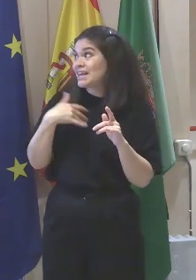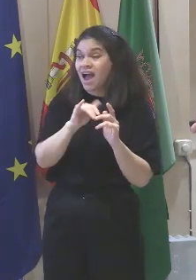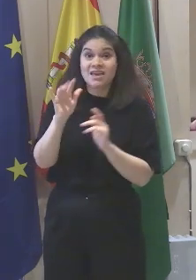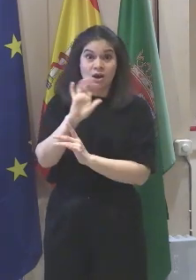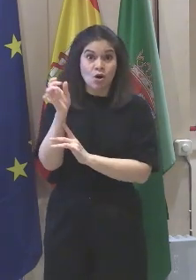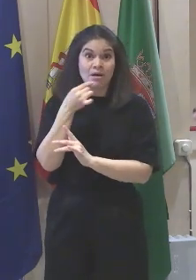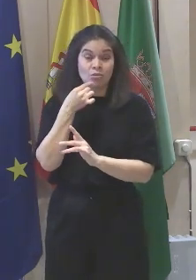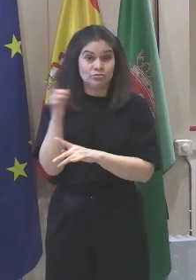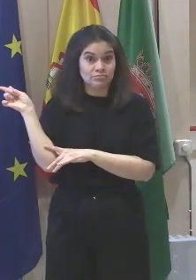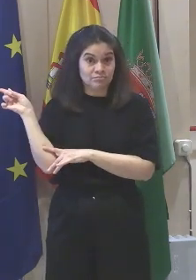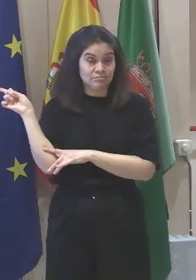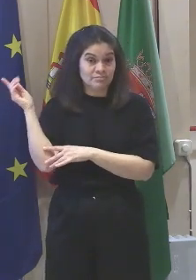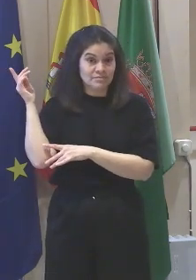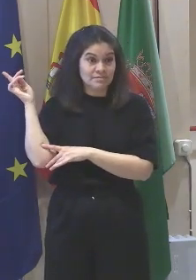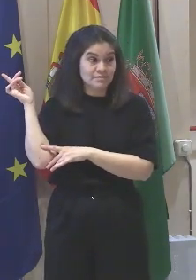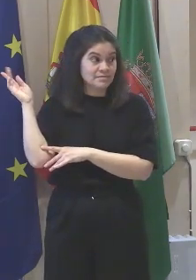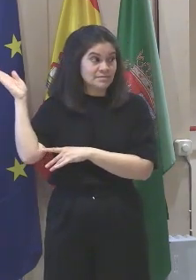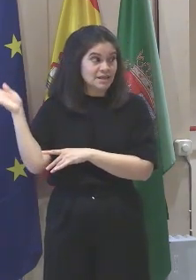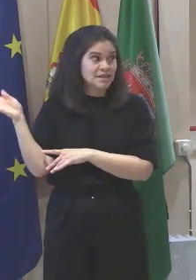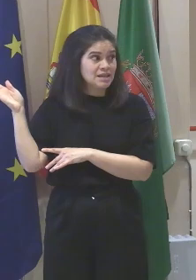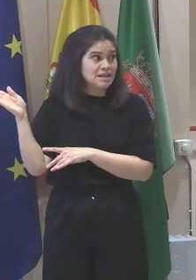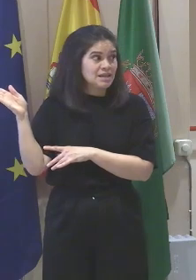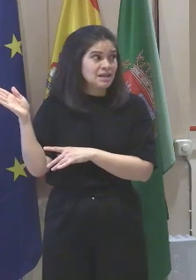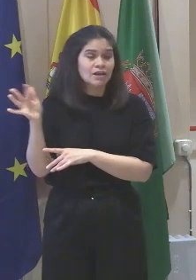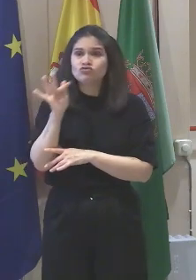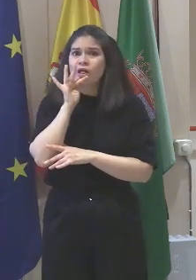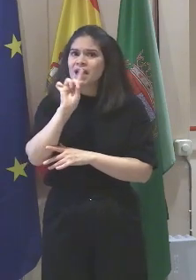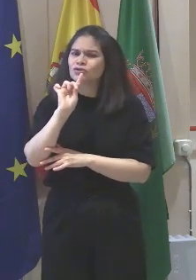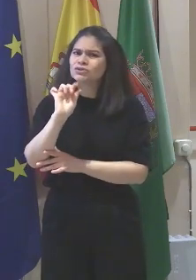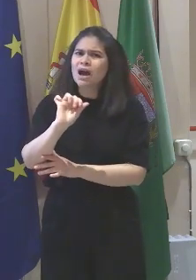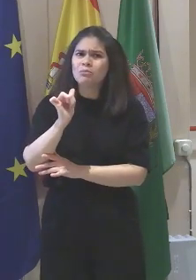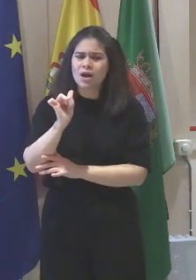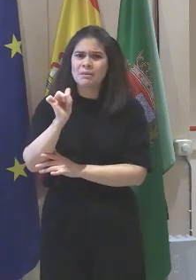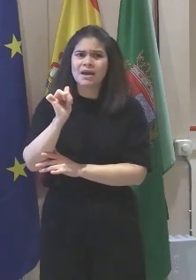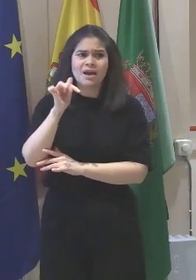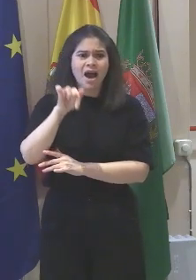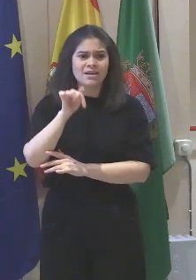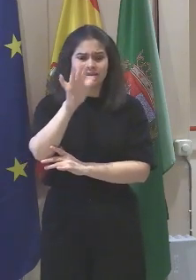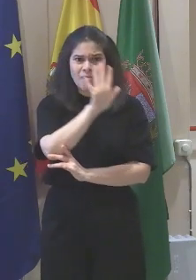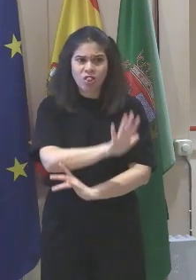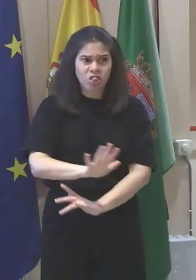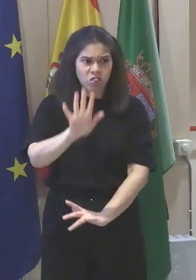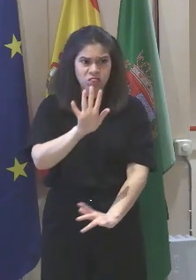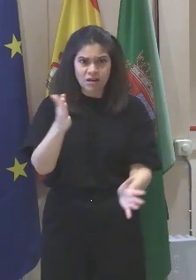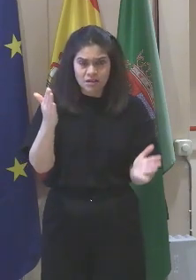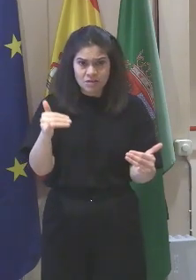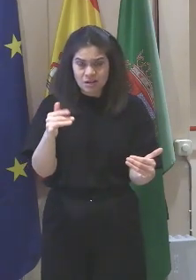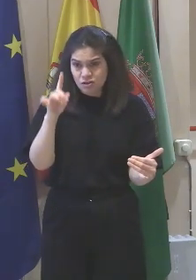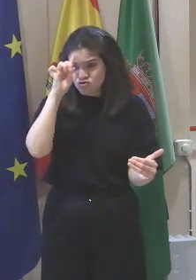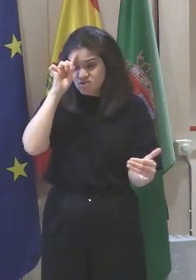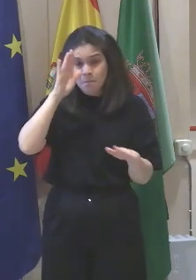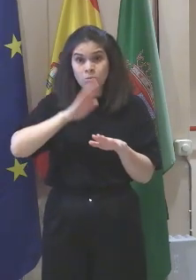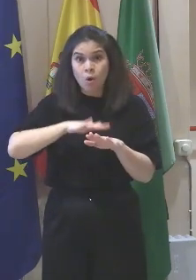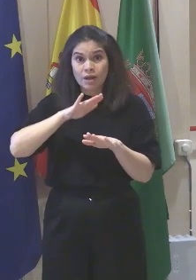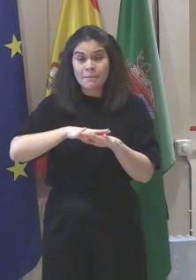sería en este caso Lyumjev, no acabe de aprobarse a nivel estatal. Obviamente desconozco por qué, pero